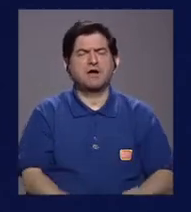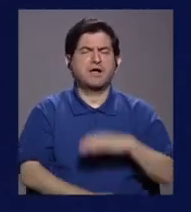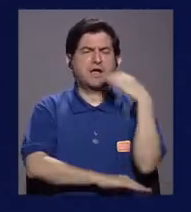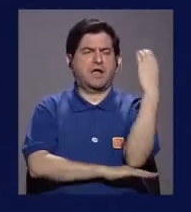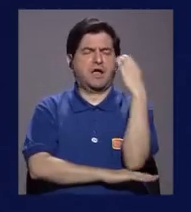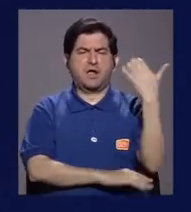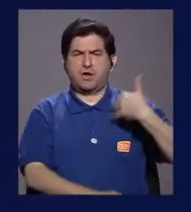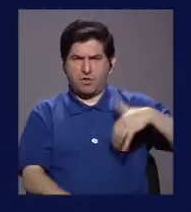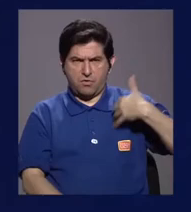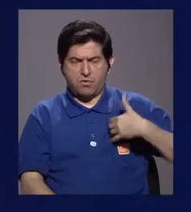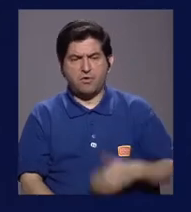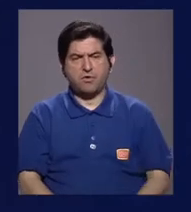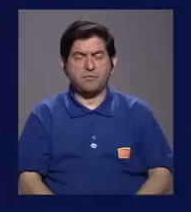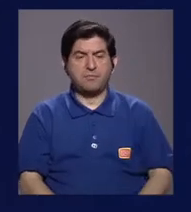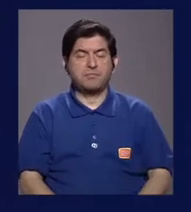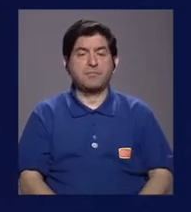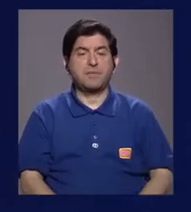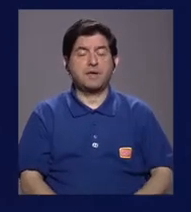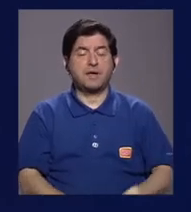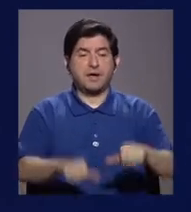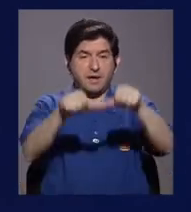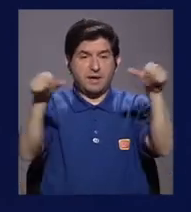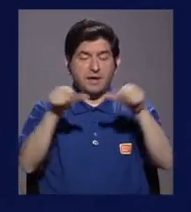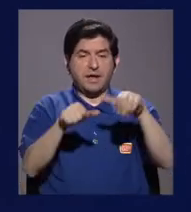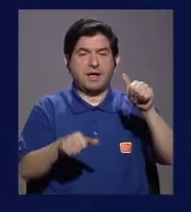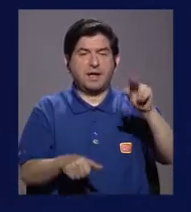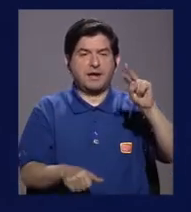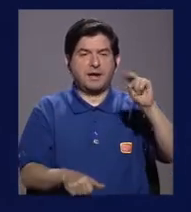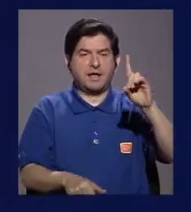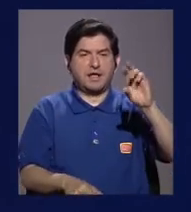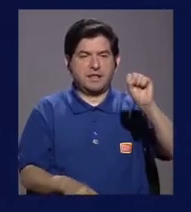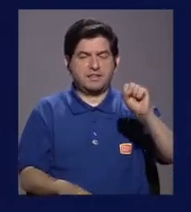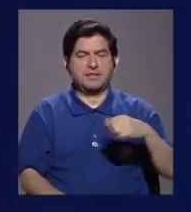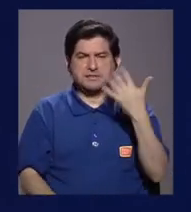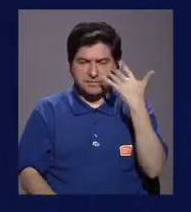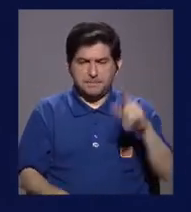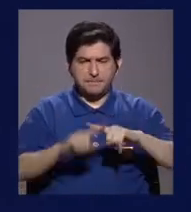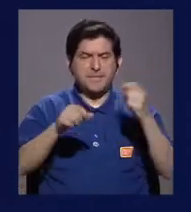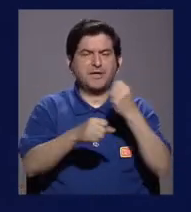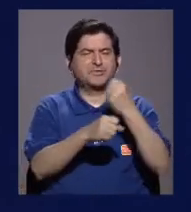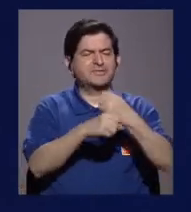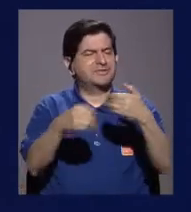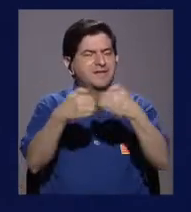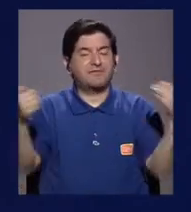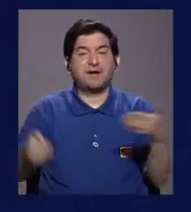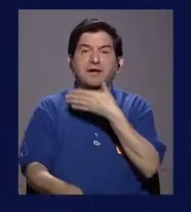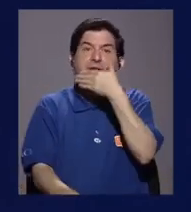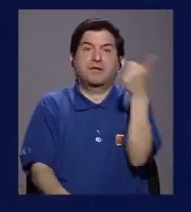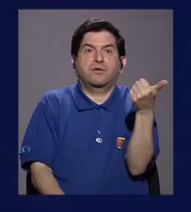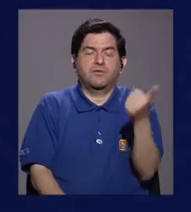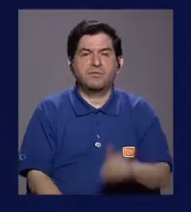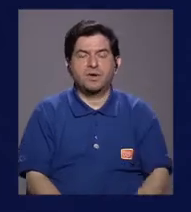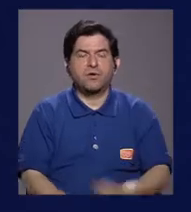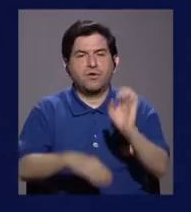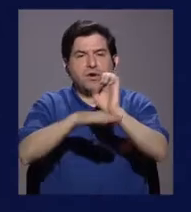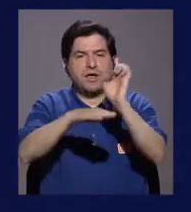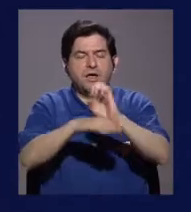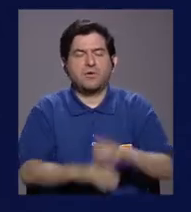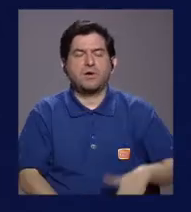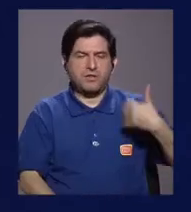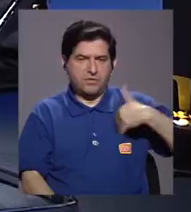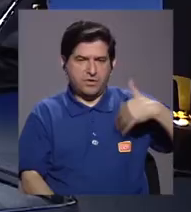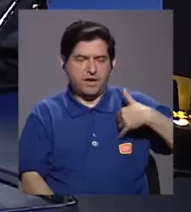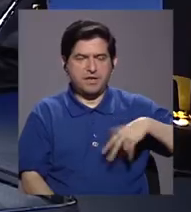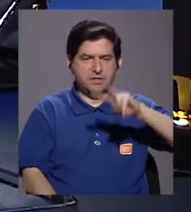no argentina pero que ellos trabajarán los países de la región andina crearán grupos de investigación conjuntos para resolver sus problemas